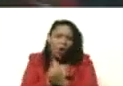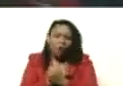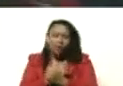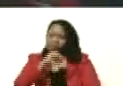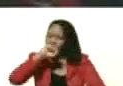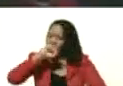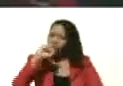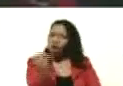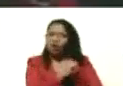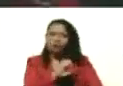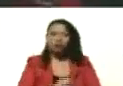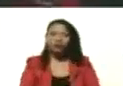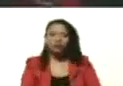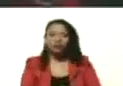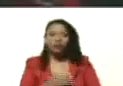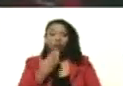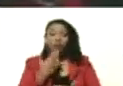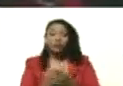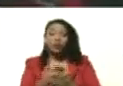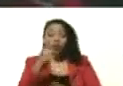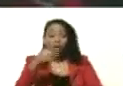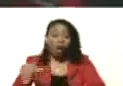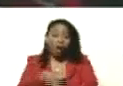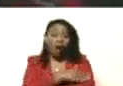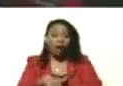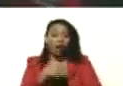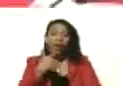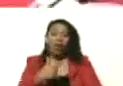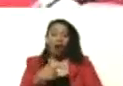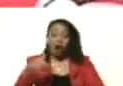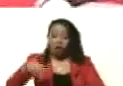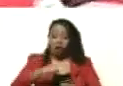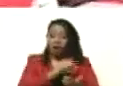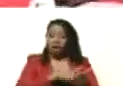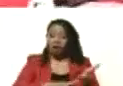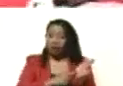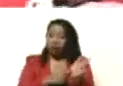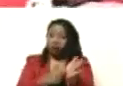pasión, ¿va a permitir que en su calle alguien le diga, esta es la lista?